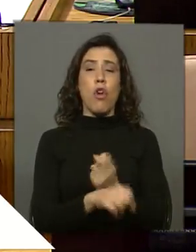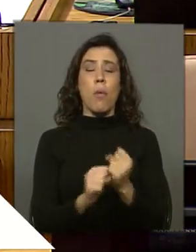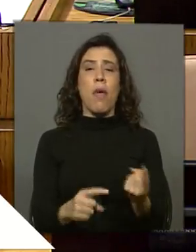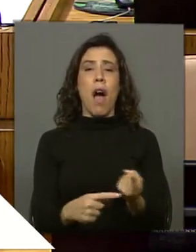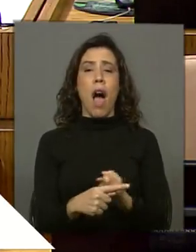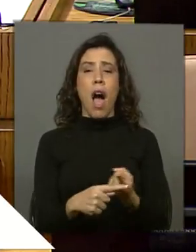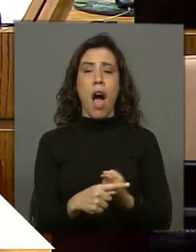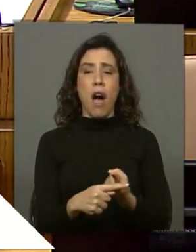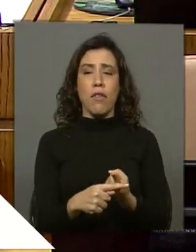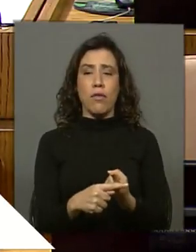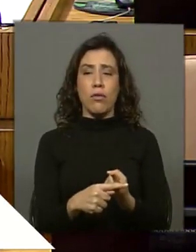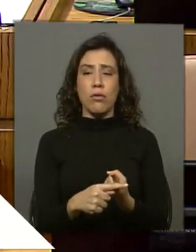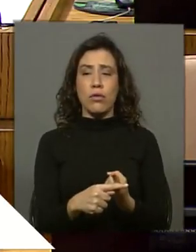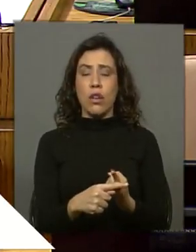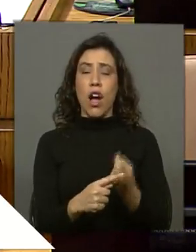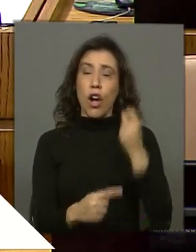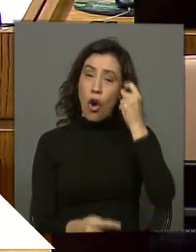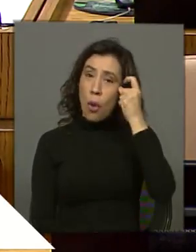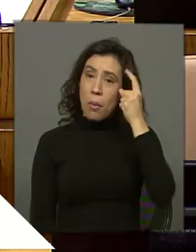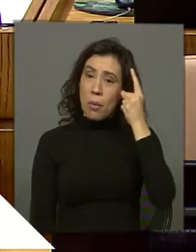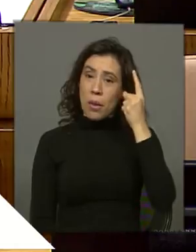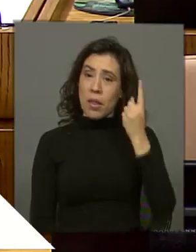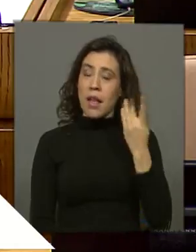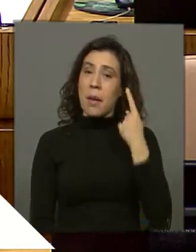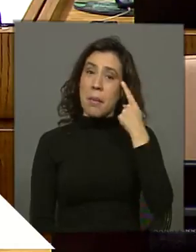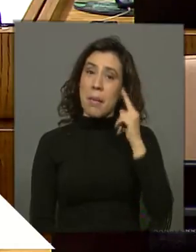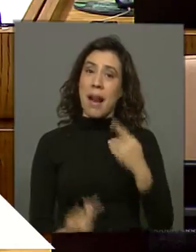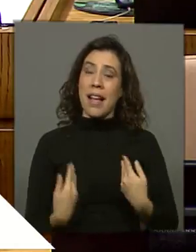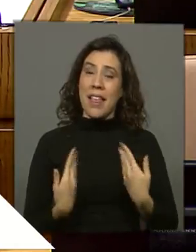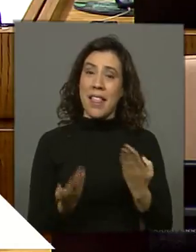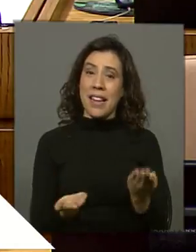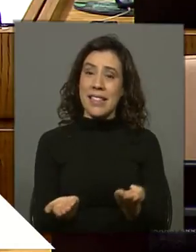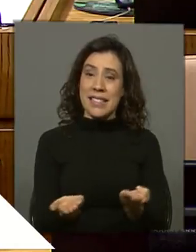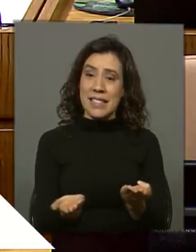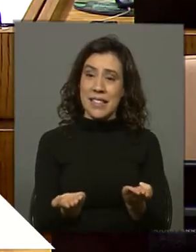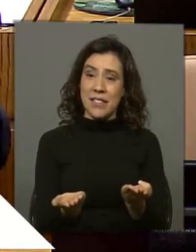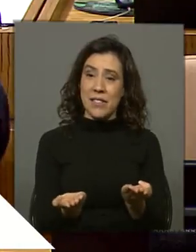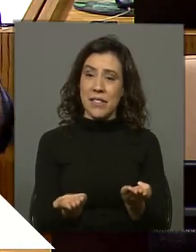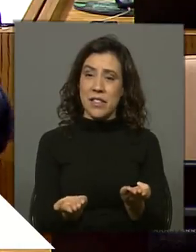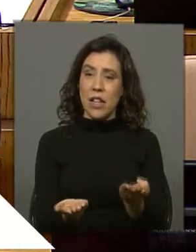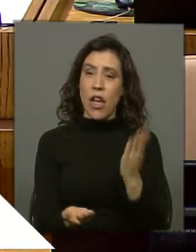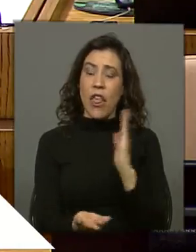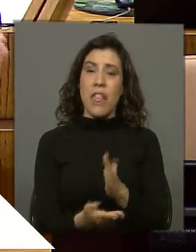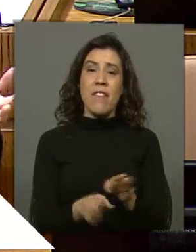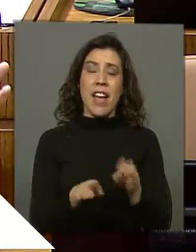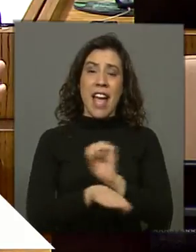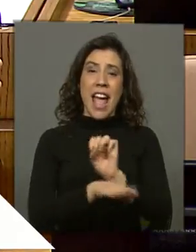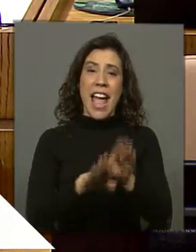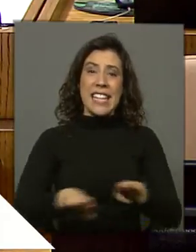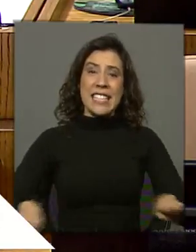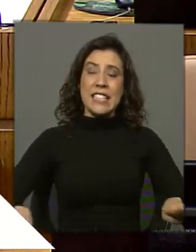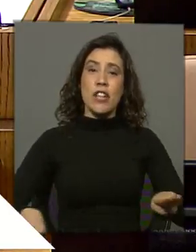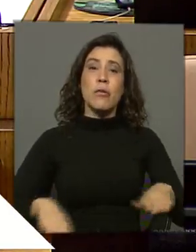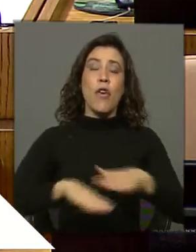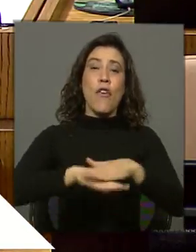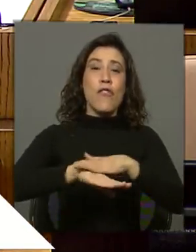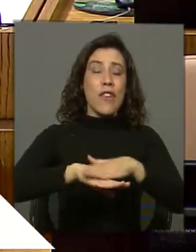uso es decir entendían la lógica de que para que haya prestación del servicio tiene que haber estacionamientos disponibles